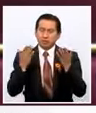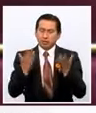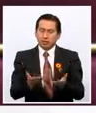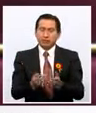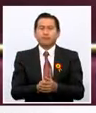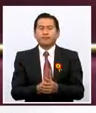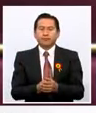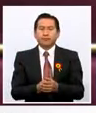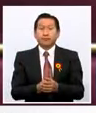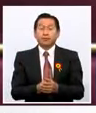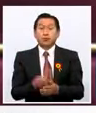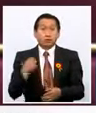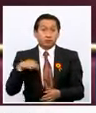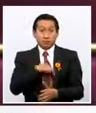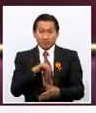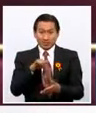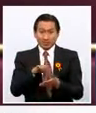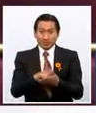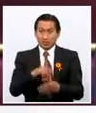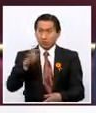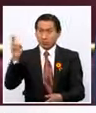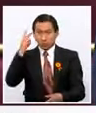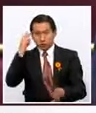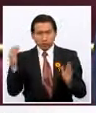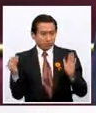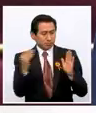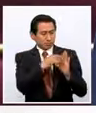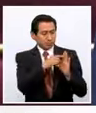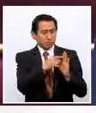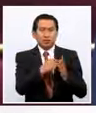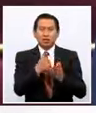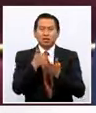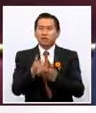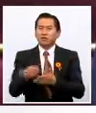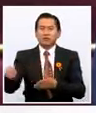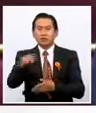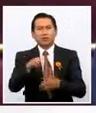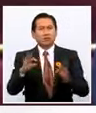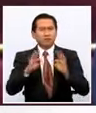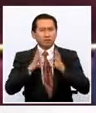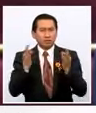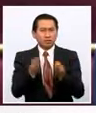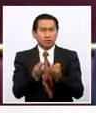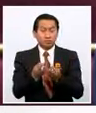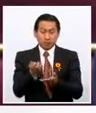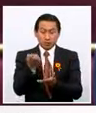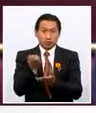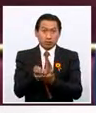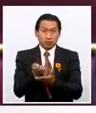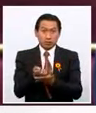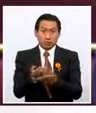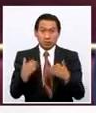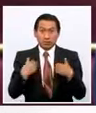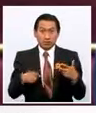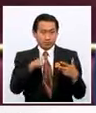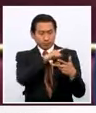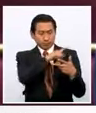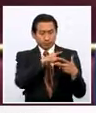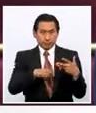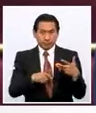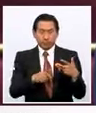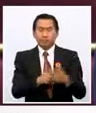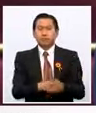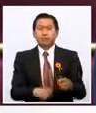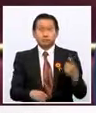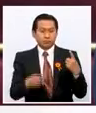por eso impulsamos unas políticas de ayuda a las familias y a la economía que tienen tres partes la primera